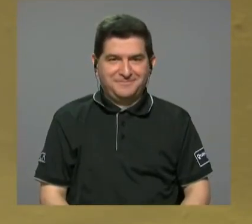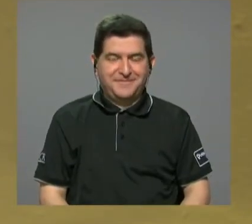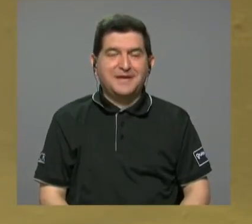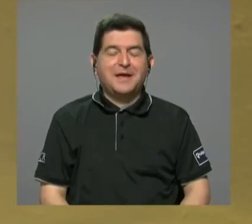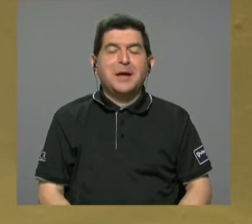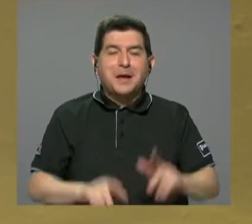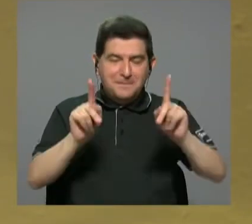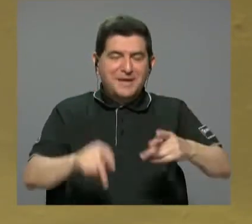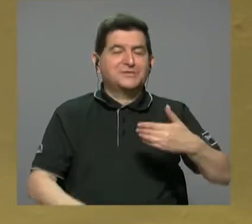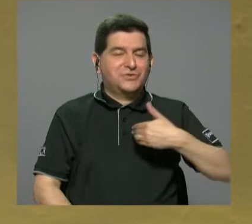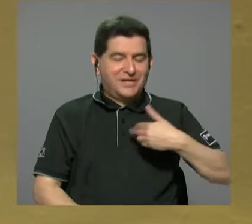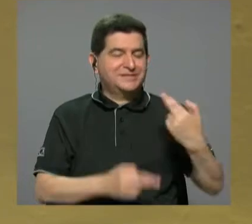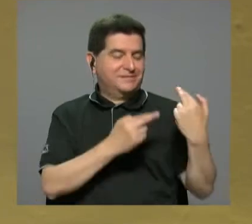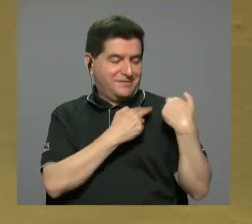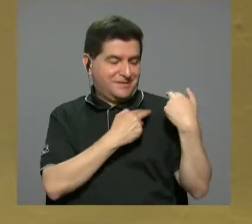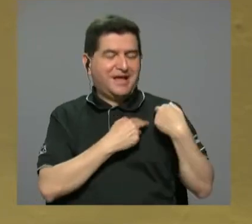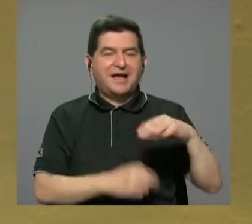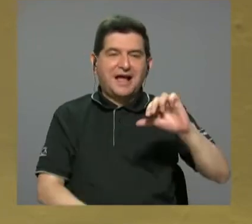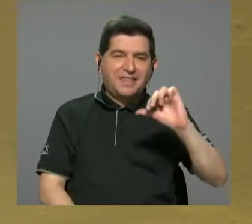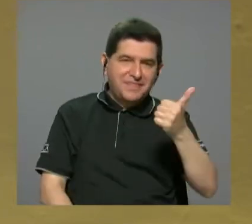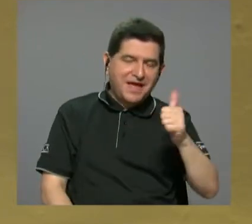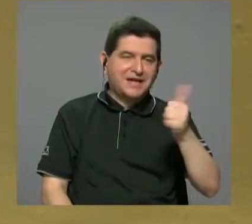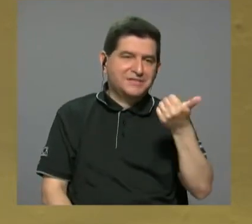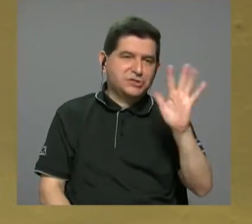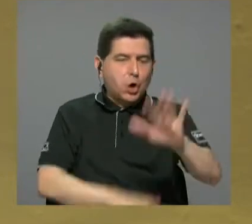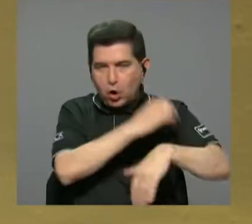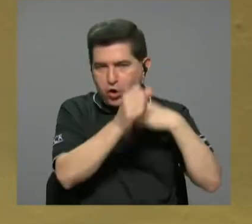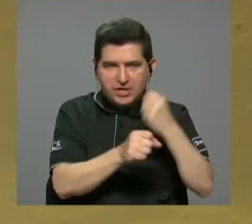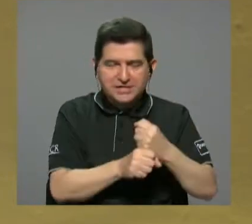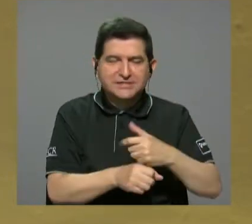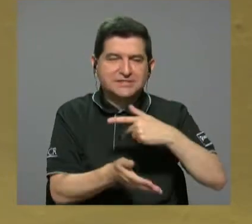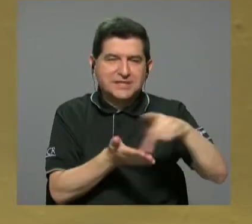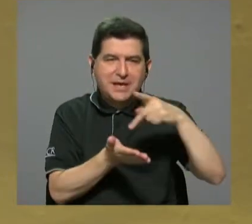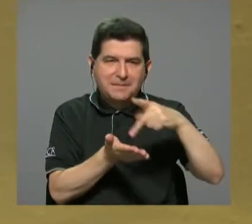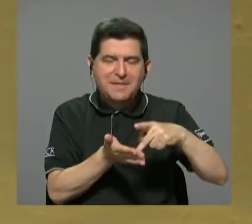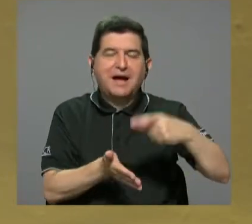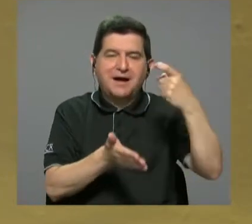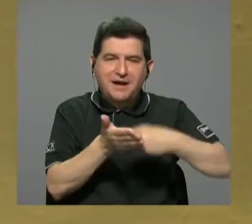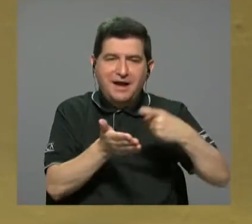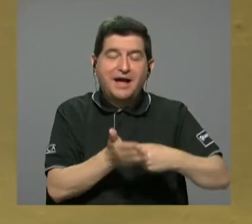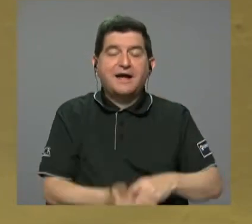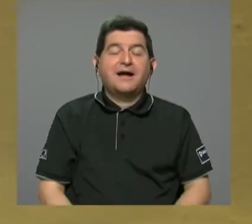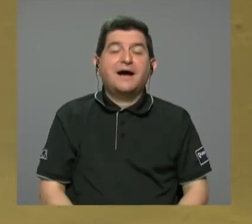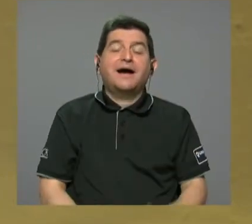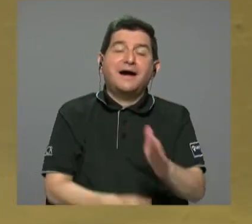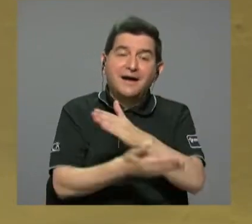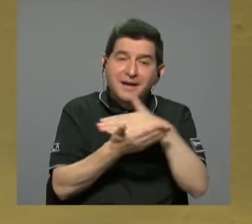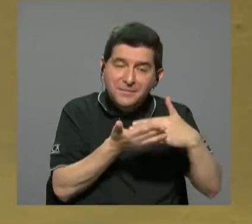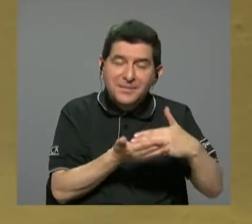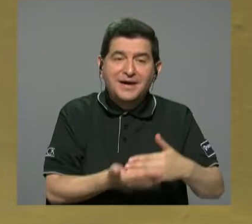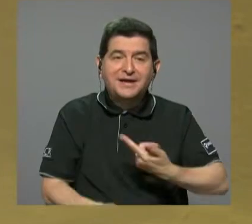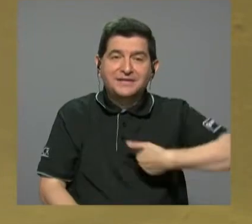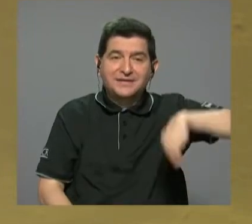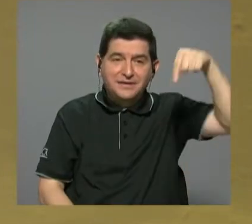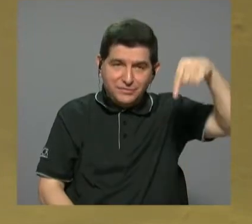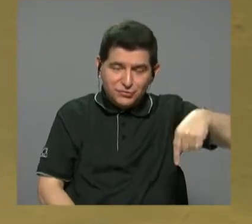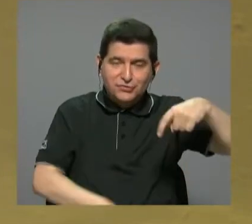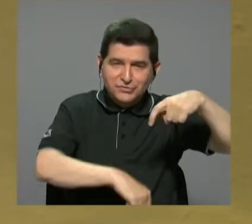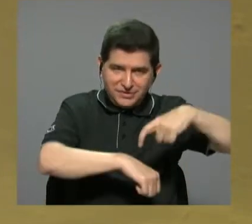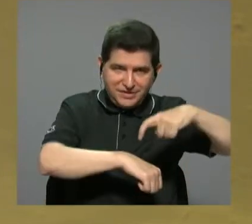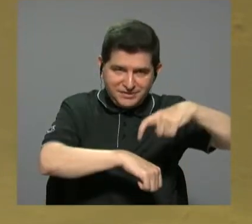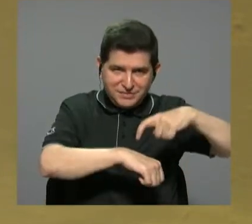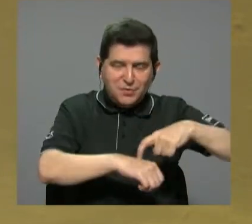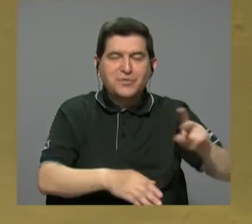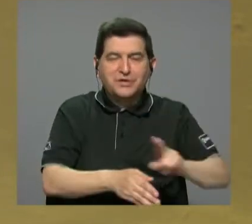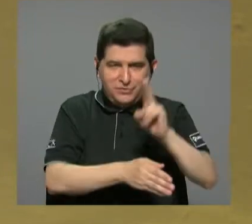aquellos que les toque dentro de 10 o dentro de 15 años pagar impuestos van a estar pagando parte de lo que nos comimos